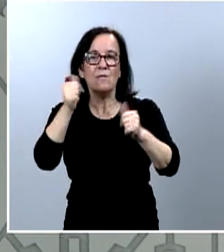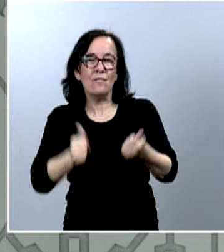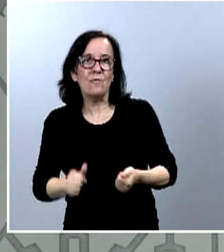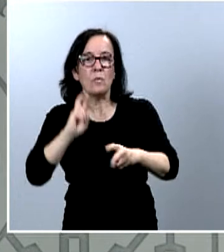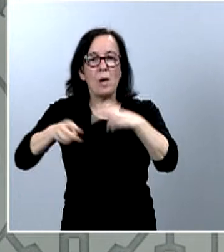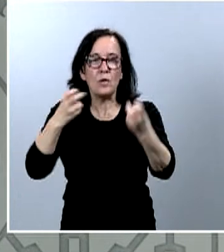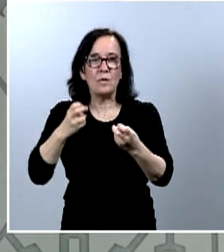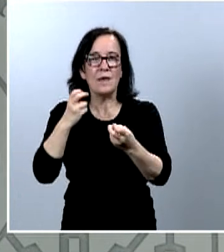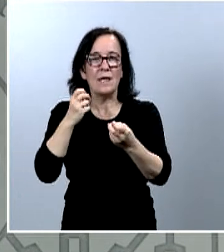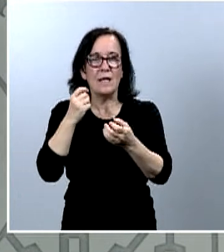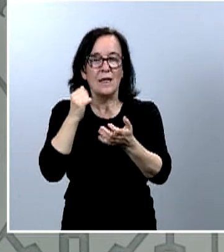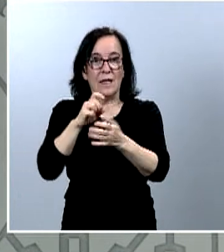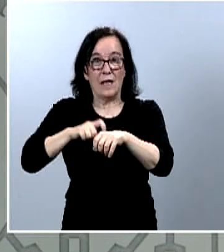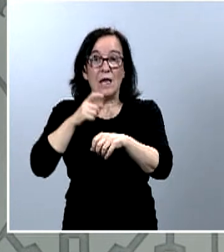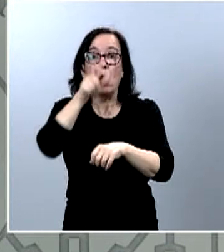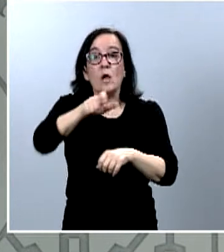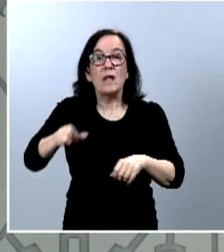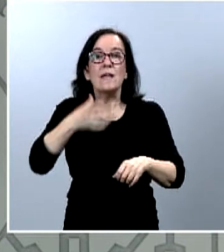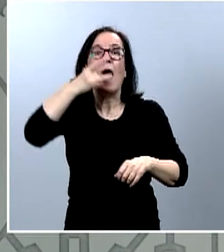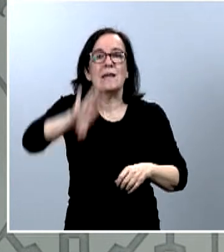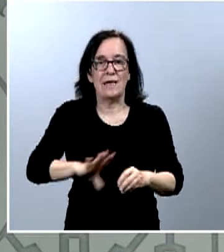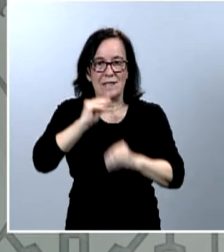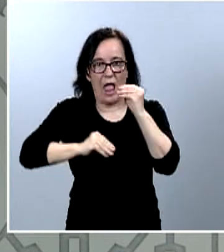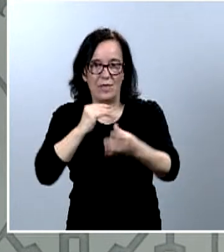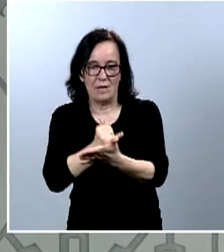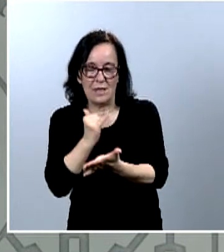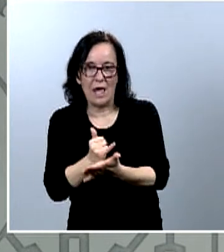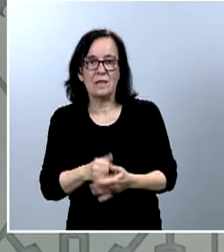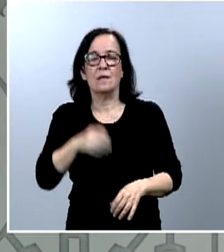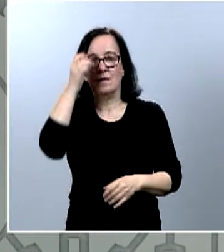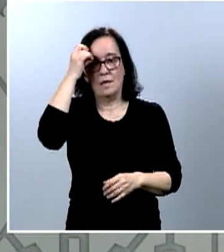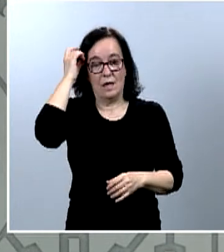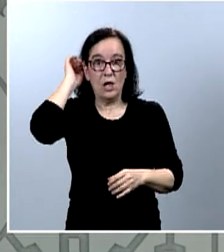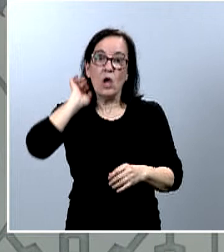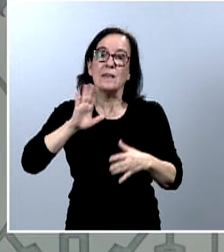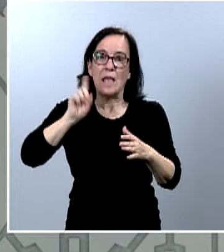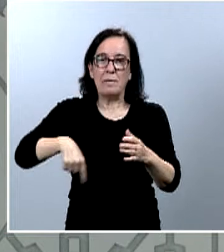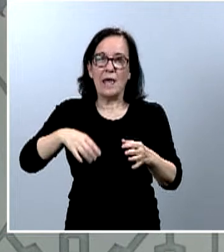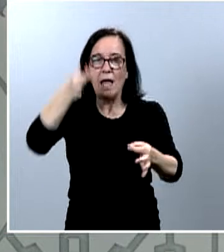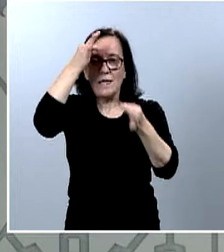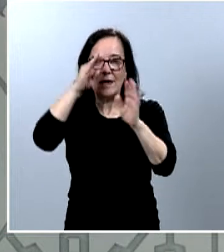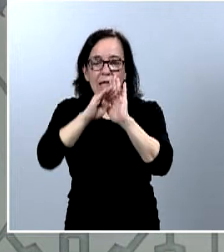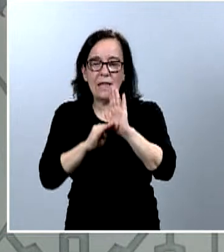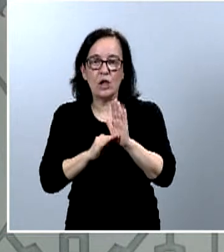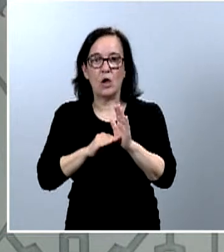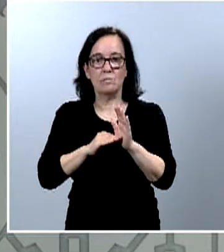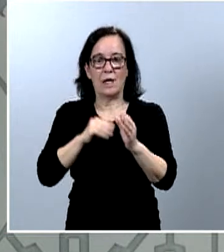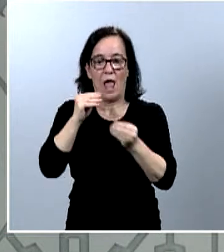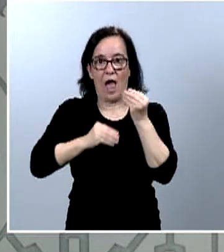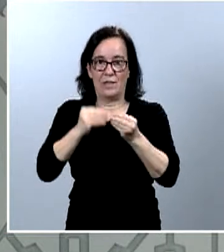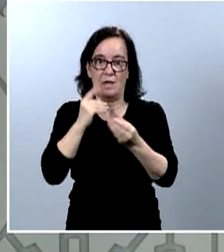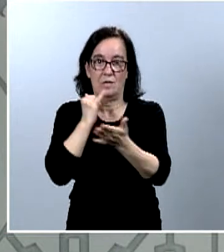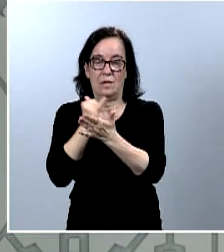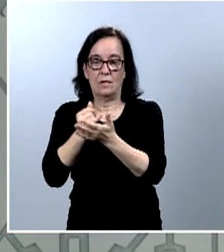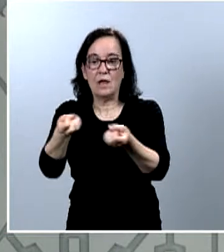las personas a las que les hacemos los tests, si modificamos los criterios para aplicar esos tests. Tenemos que tener información extra